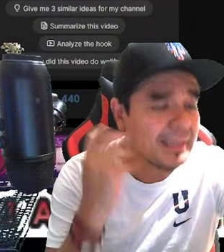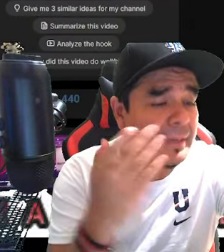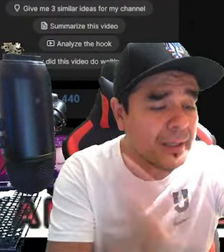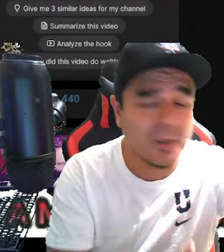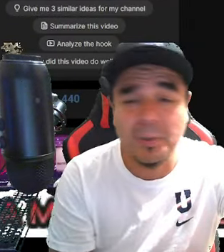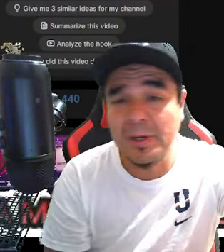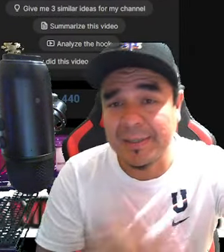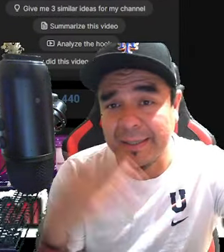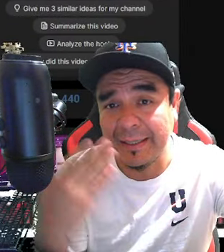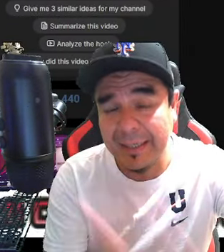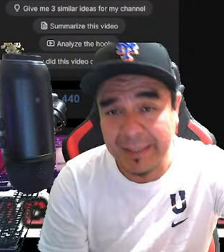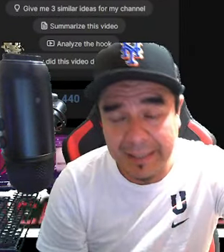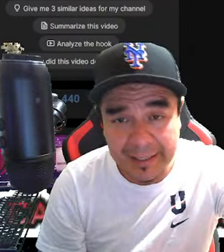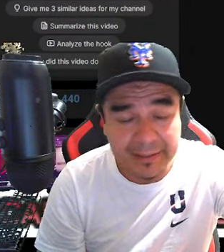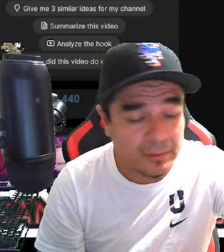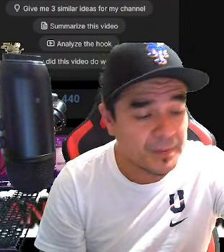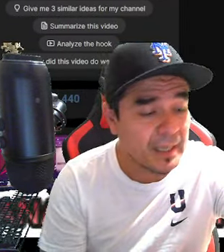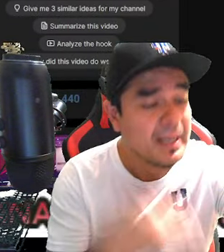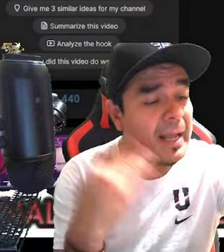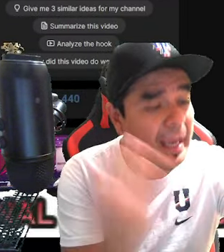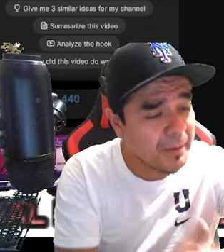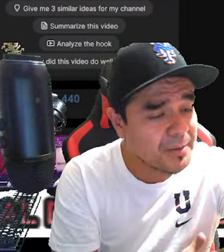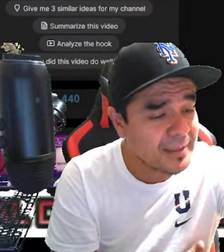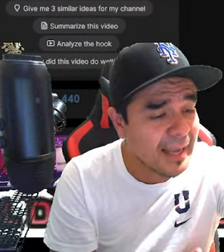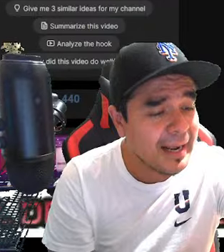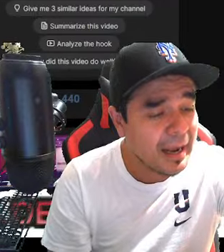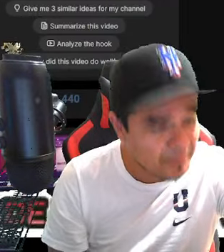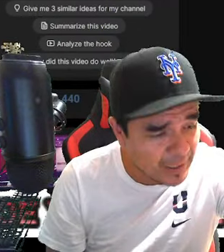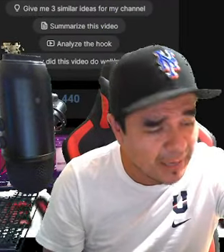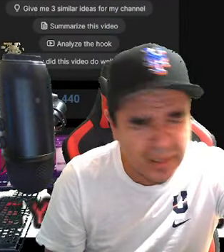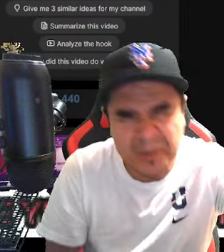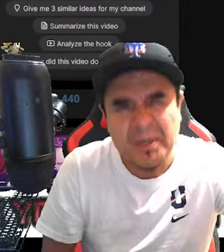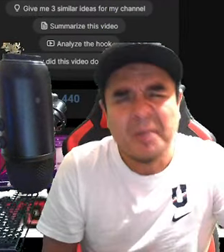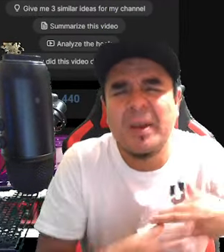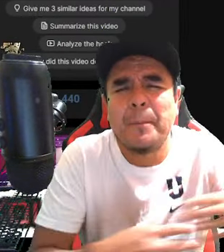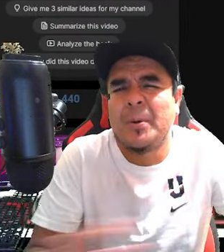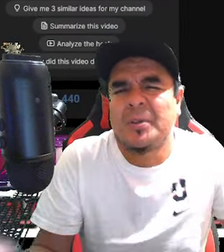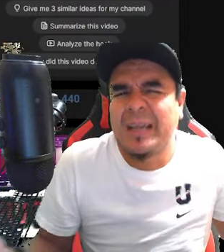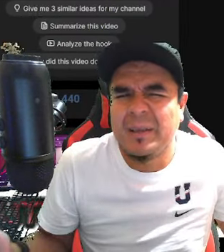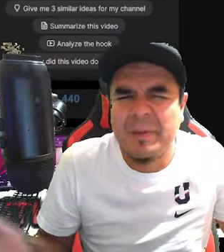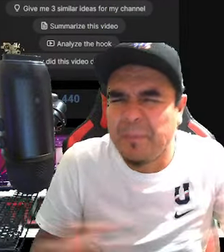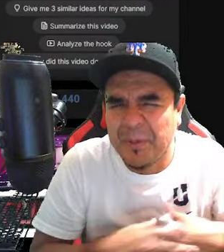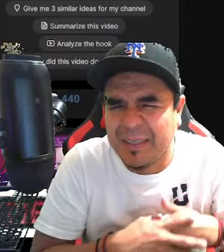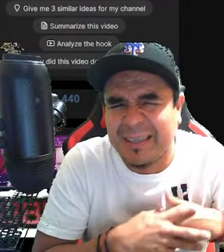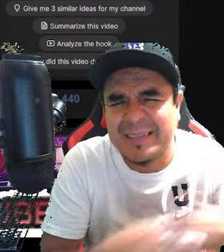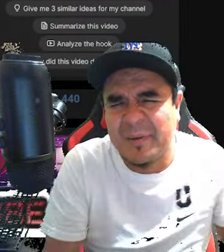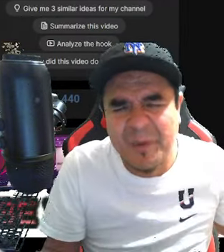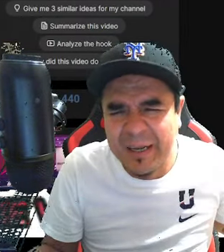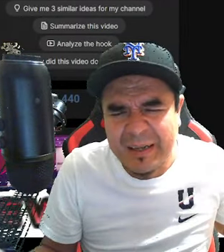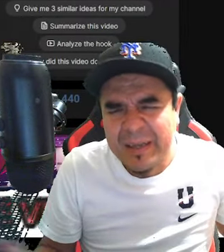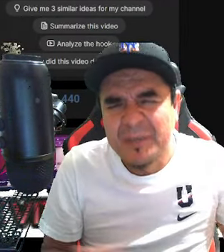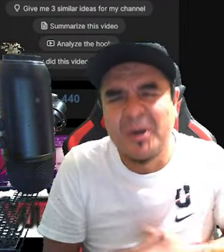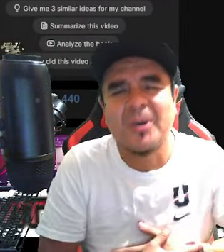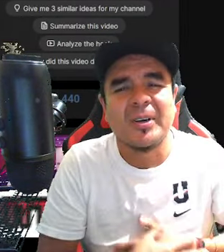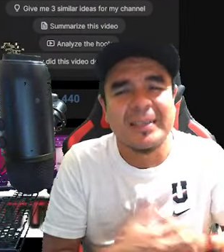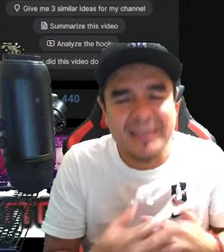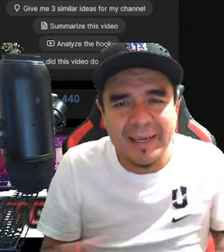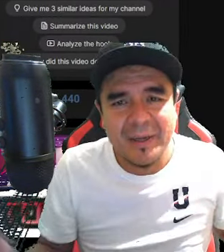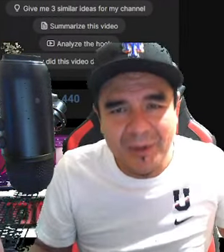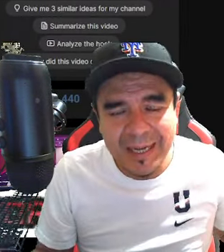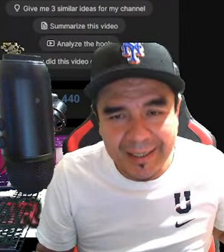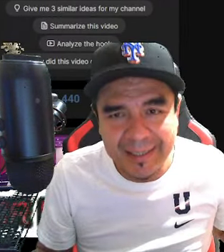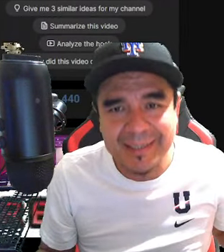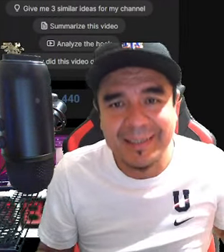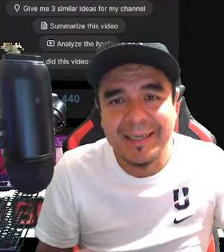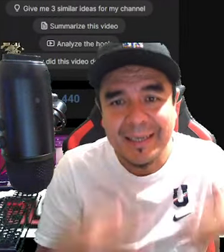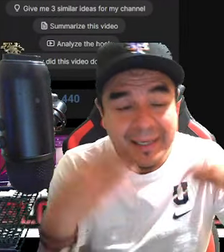en el canal de Víctor Vlogs, en el canal del Elite TV Oficial. Ahí vamos a estar afuera, amigos. No me importa que esté afuera. Yo con que esté